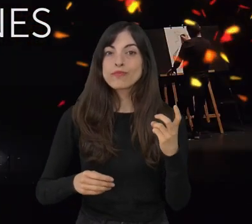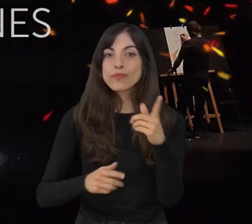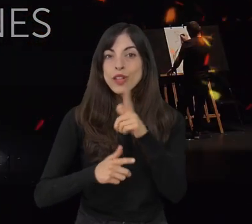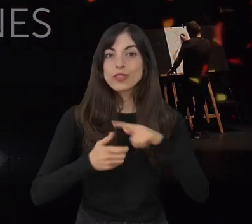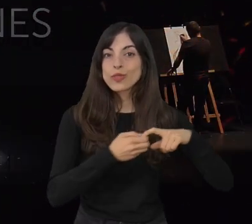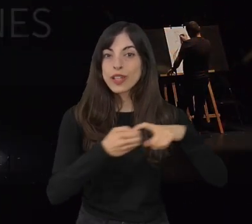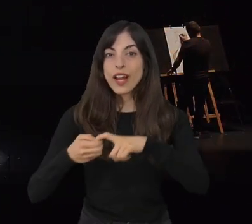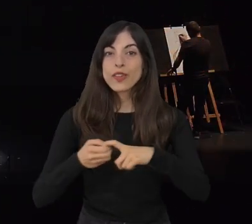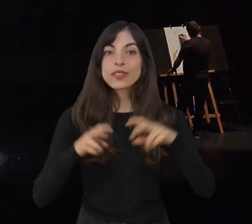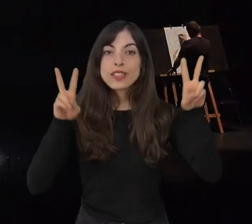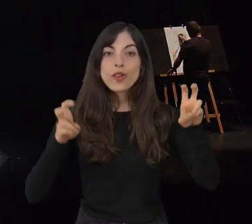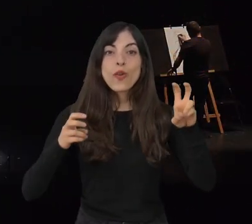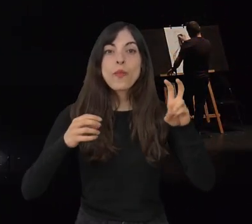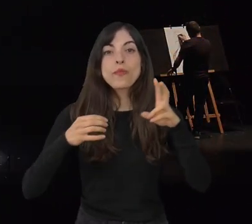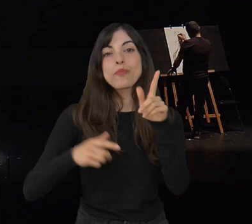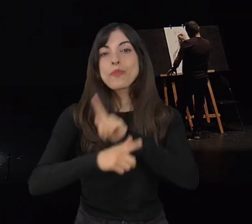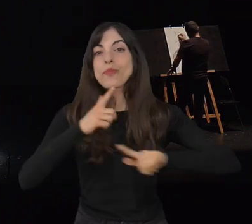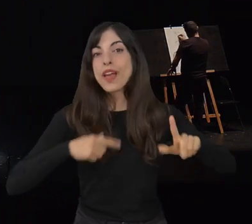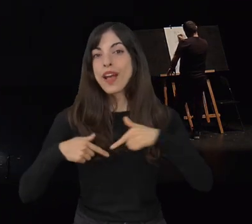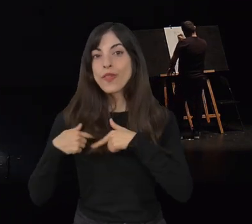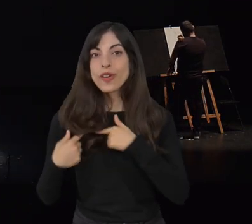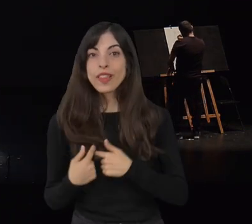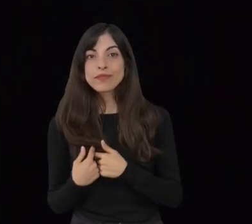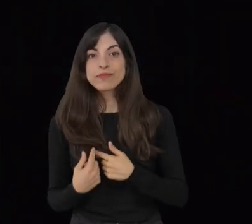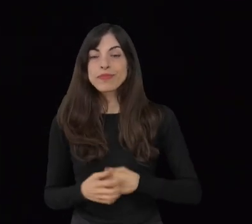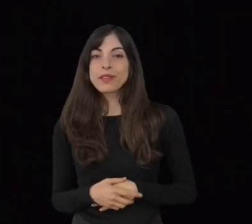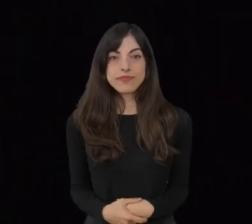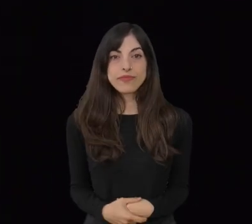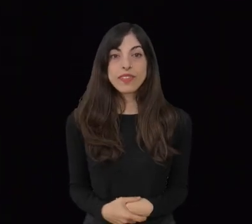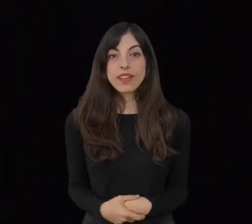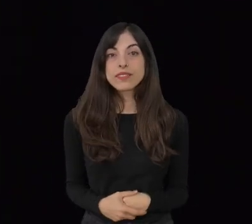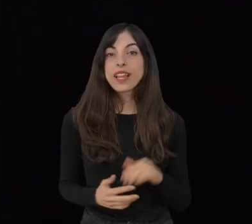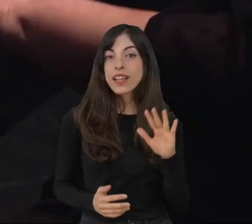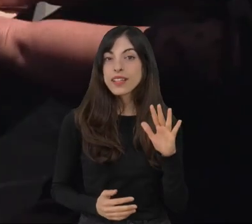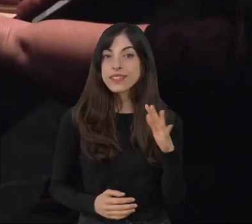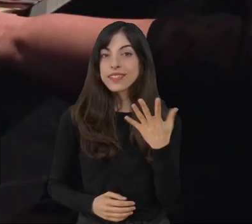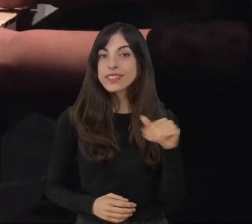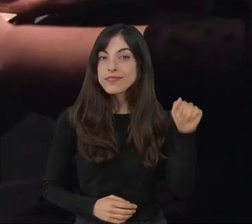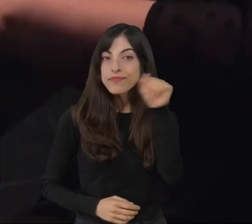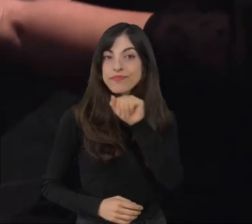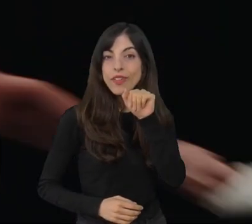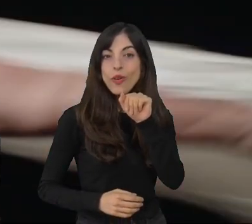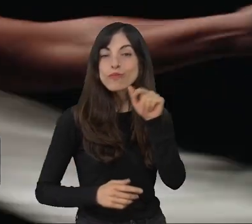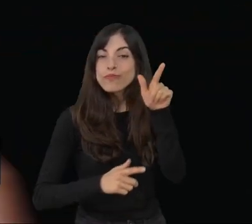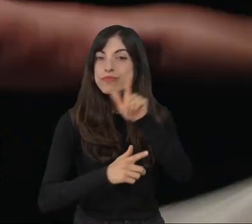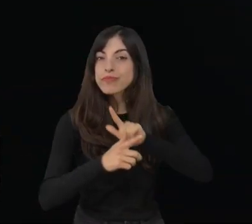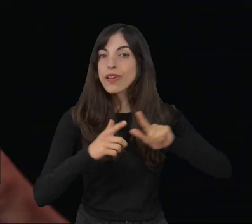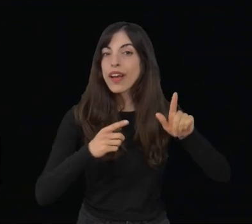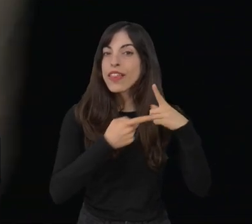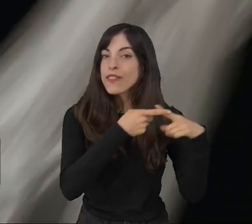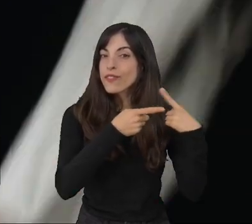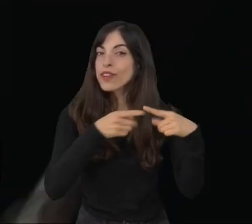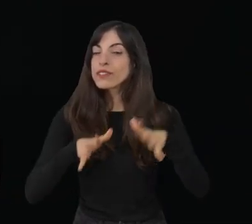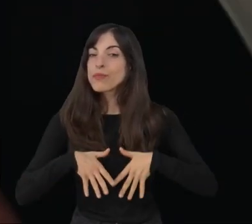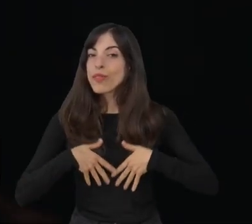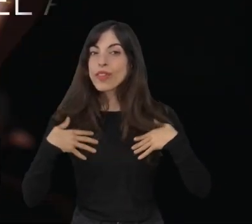al Corazón. En esta quinta edición será un viaje a través de las emociones que atraviesan las personas que viven de cerca el cáncer,